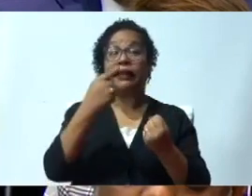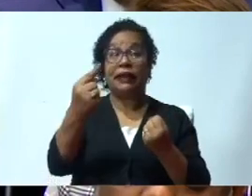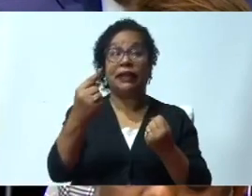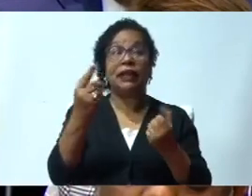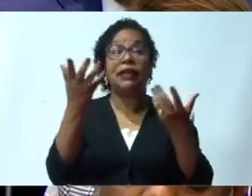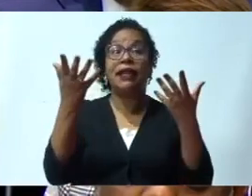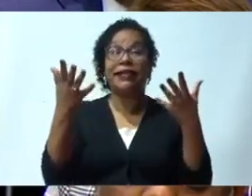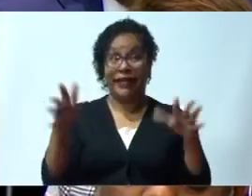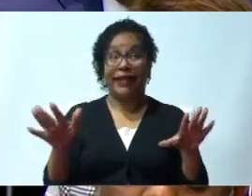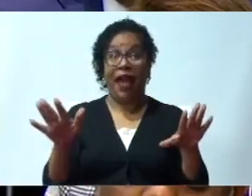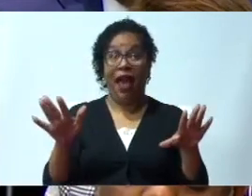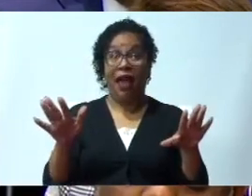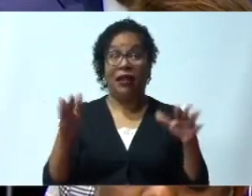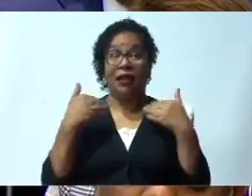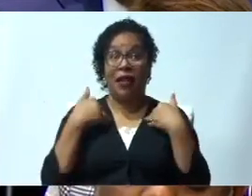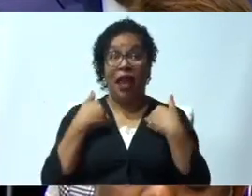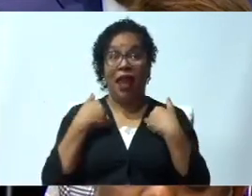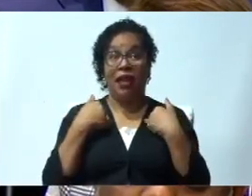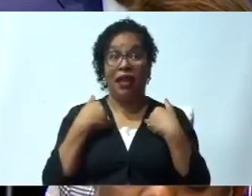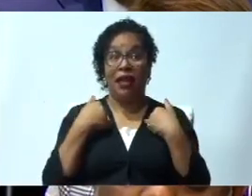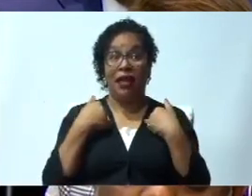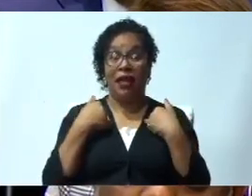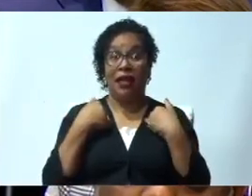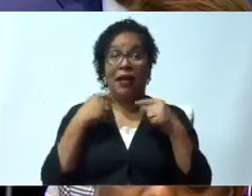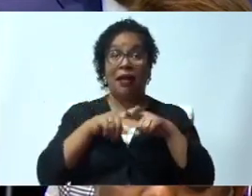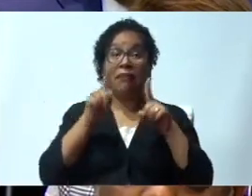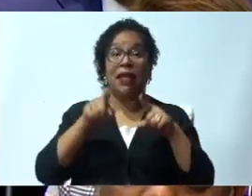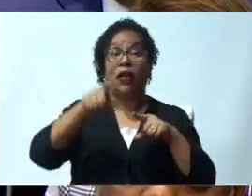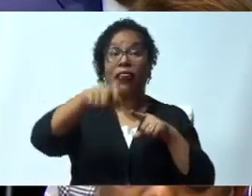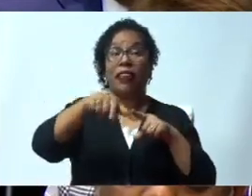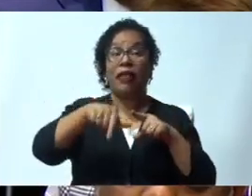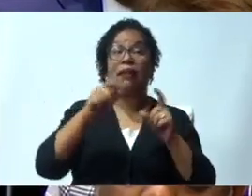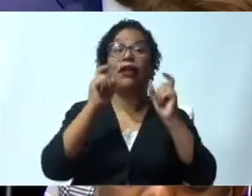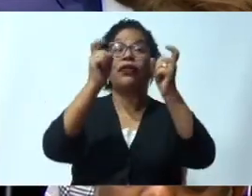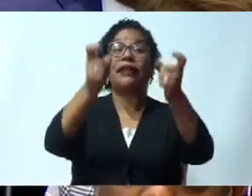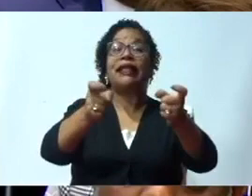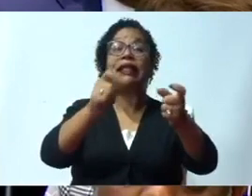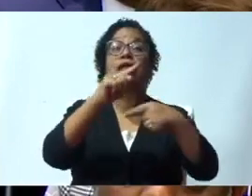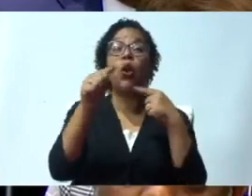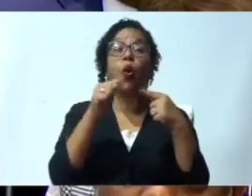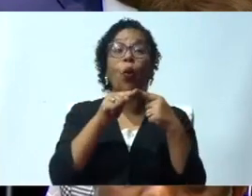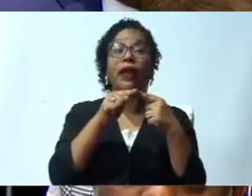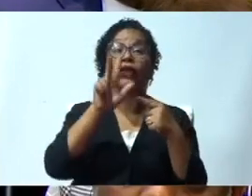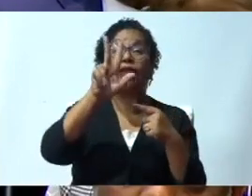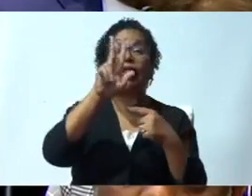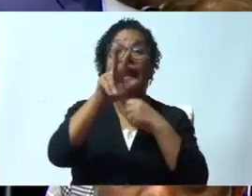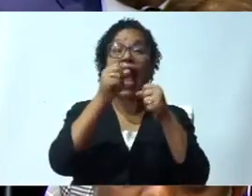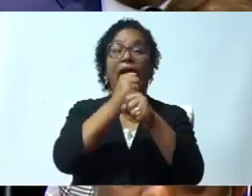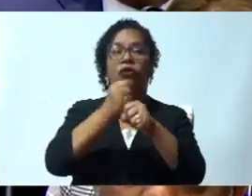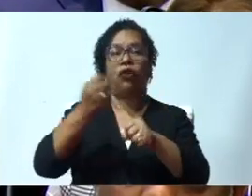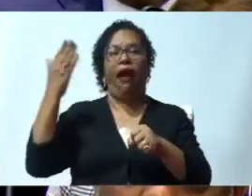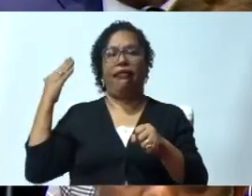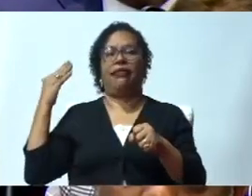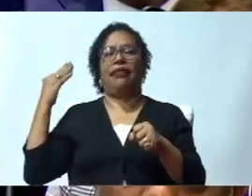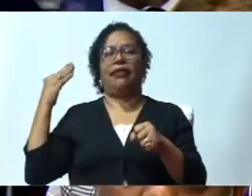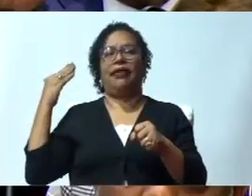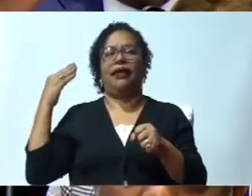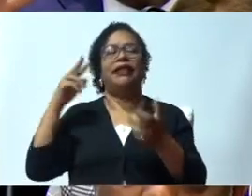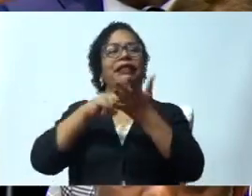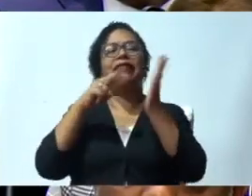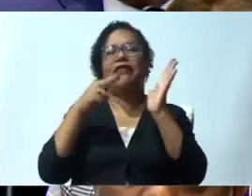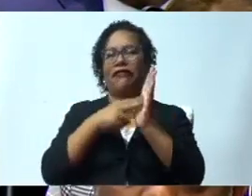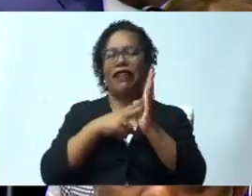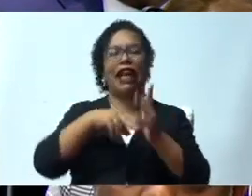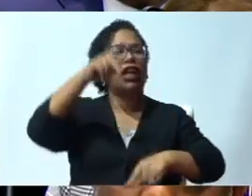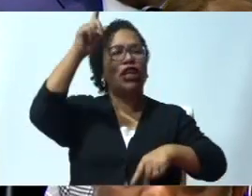que ellos hace 3 años debieron de entregarle y no le han entregado. Entonces ella no puede acceder a ningún